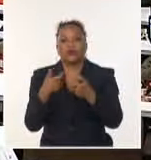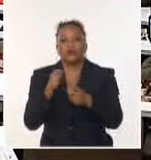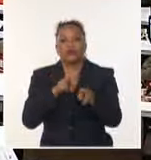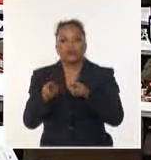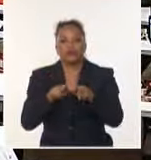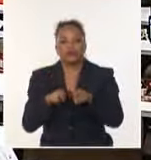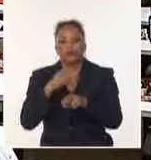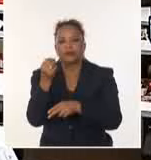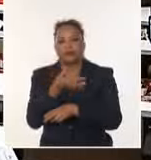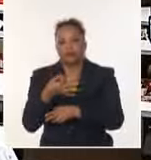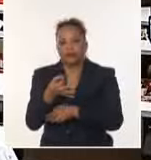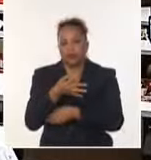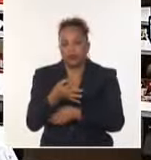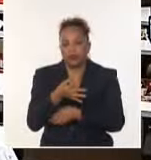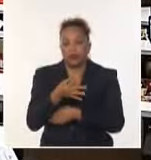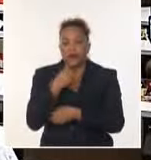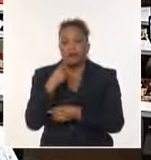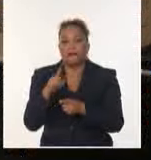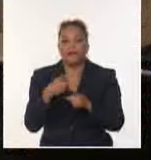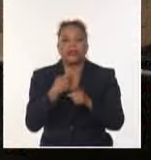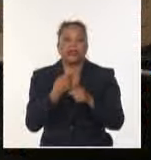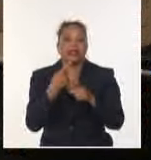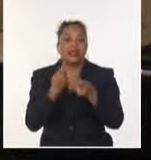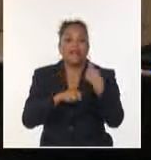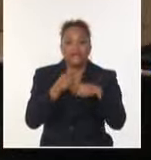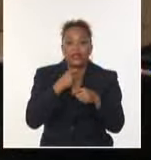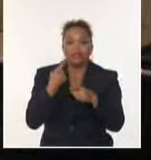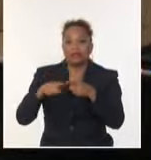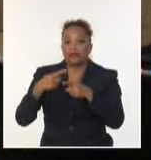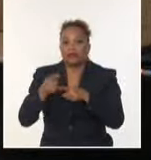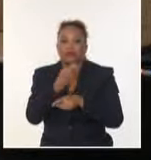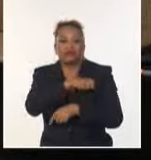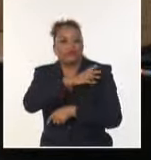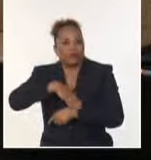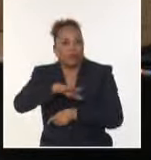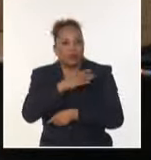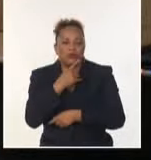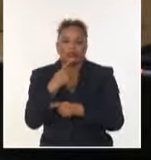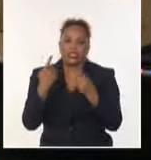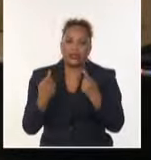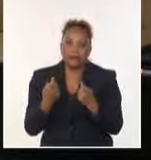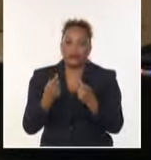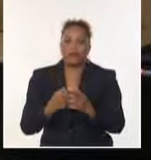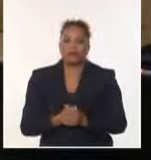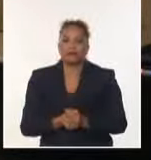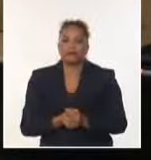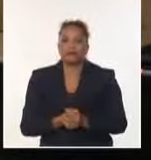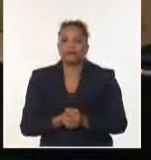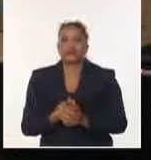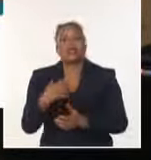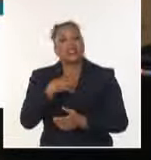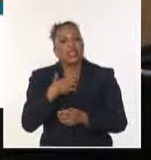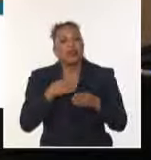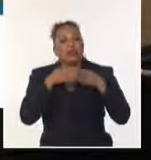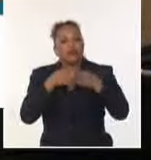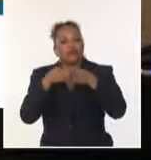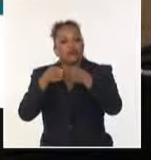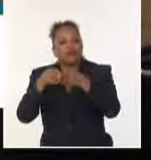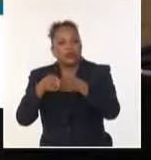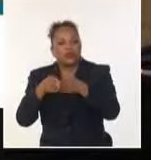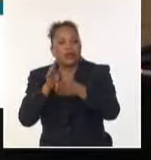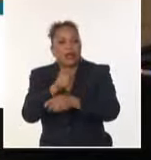ni las ofertas del producto a la población. Hoy tenemos muchas flotillas, generalmente tenemos más embarcaciones